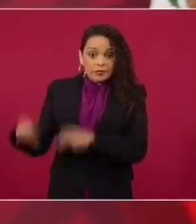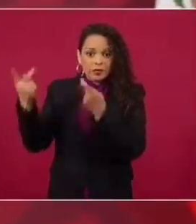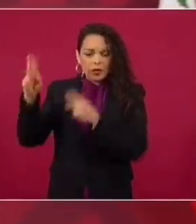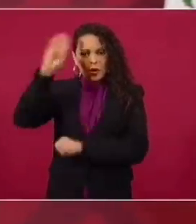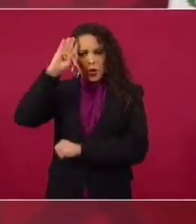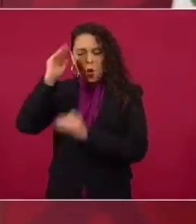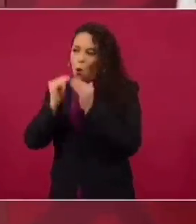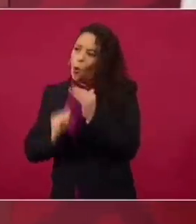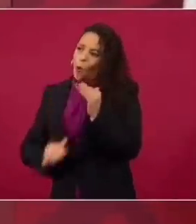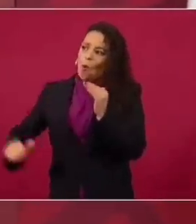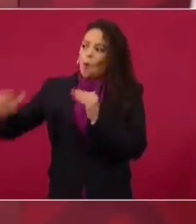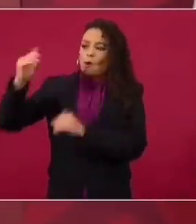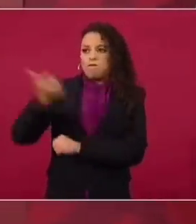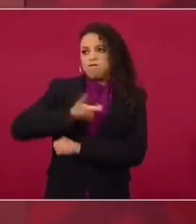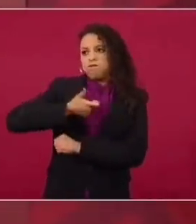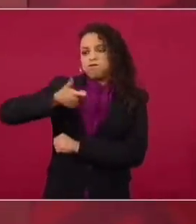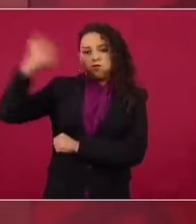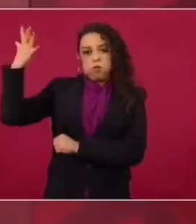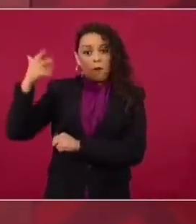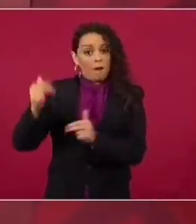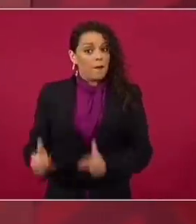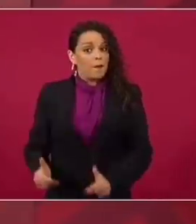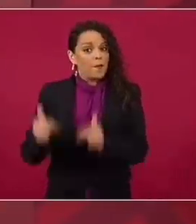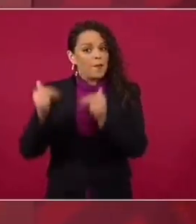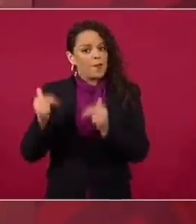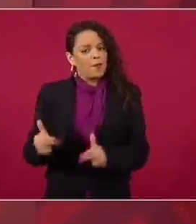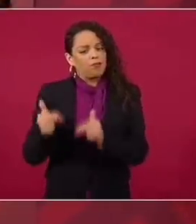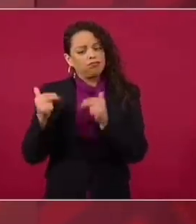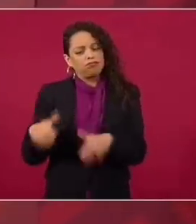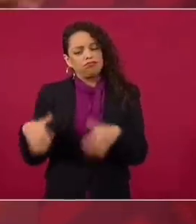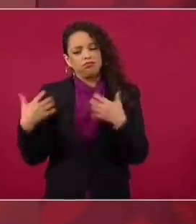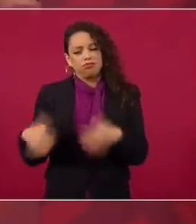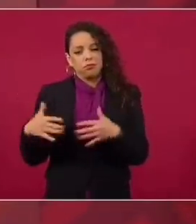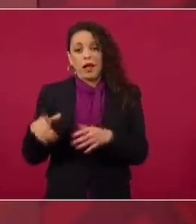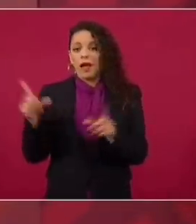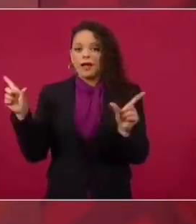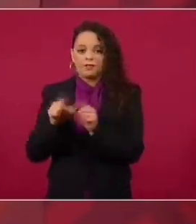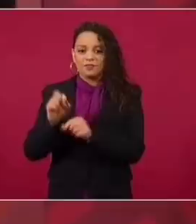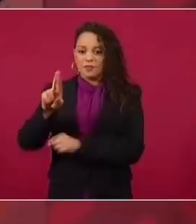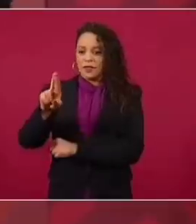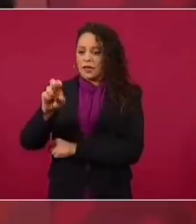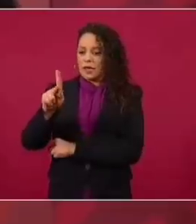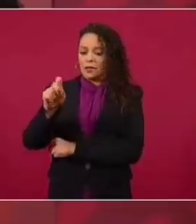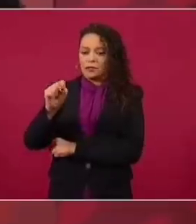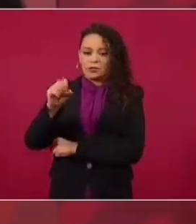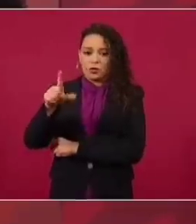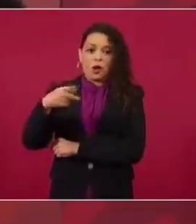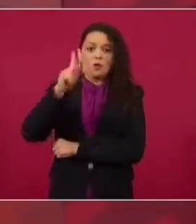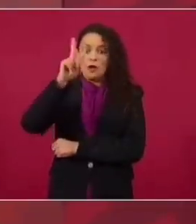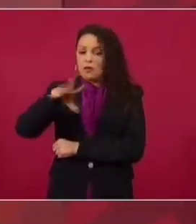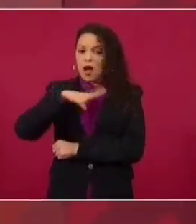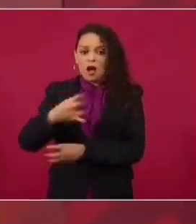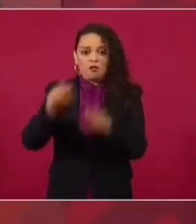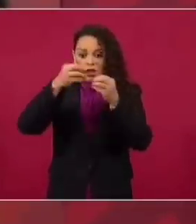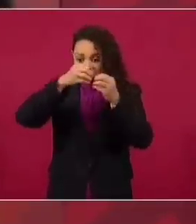aumentan de precio. Gran negocio. Estamos hablando de Repsol. Bueno, hasta ahí me quedo, pero hay otras cosas.